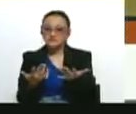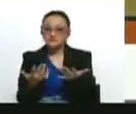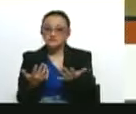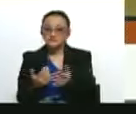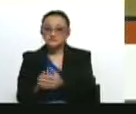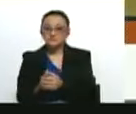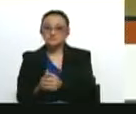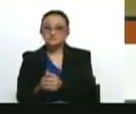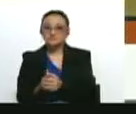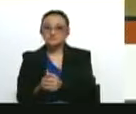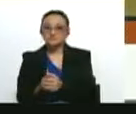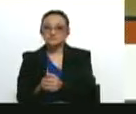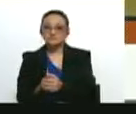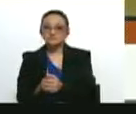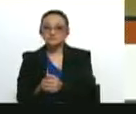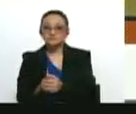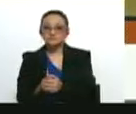TIAR,